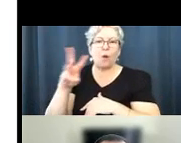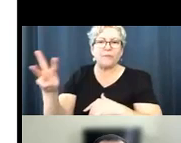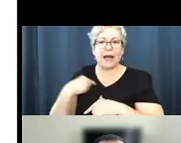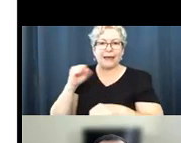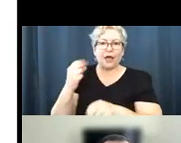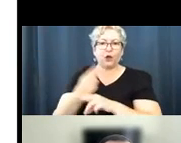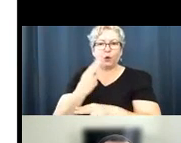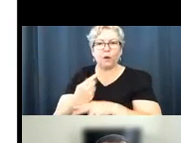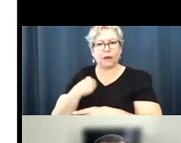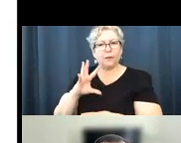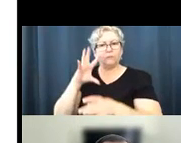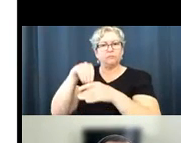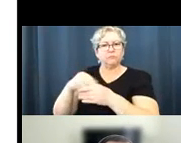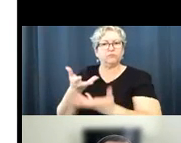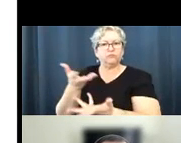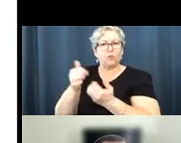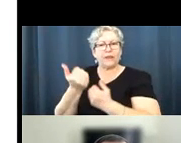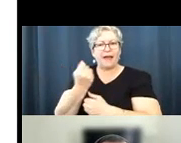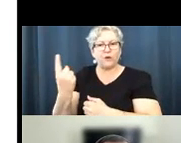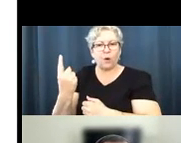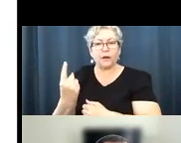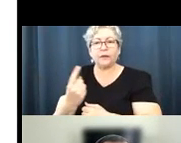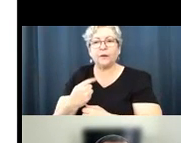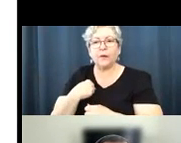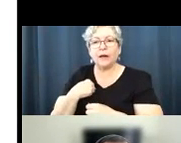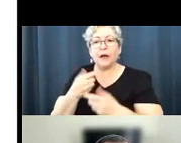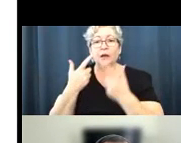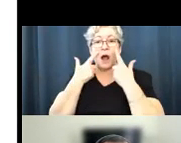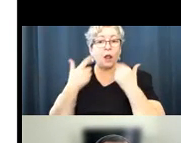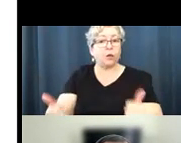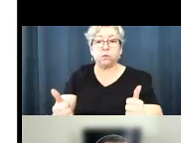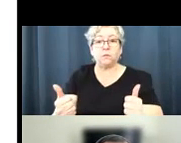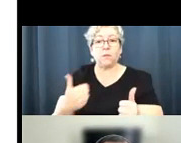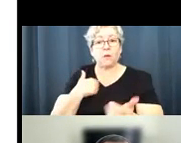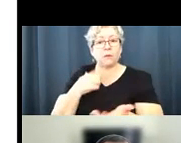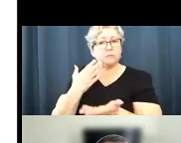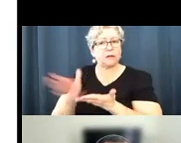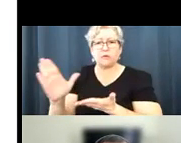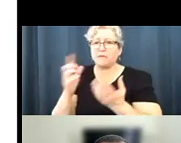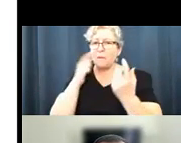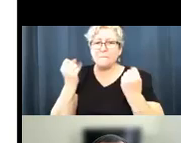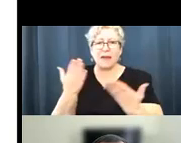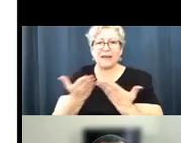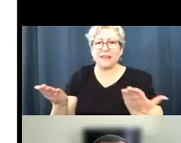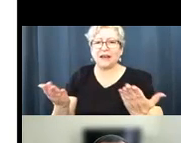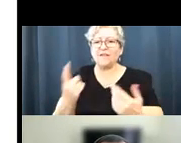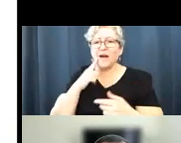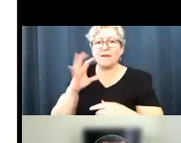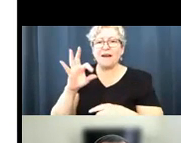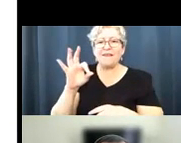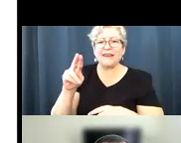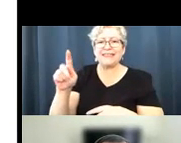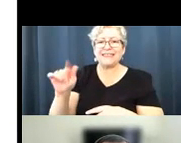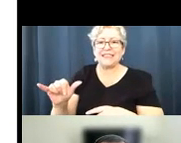un website y un app que yo pueda usar, yo puedo estar con todo el mundo. Y cuando yo perdí mi vista, a mí me excluyeron de muchas cosas,